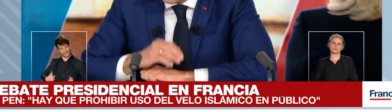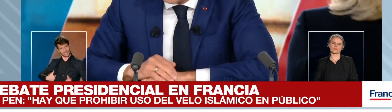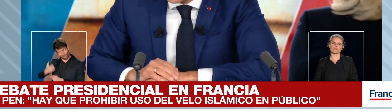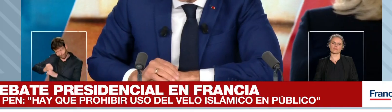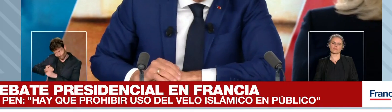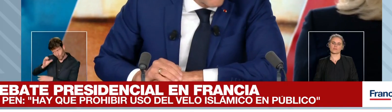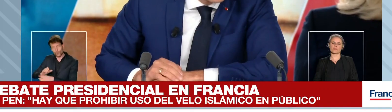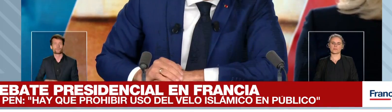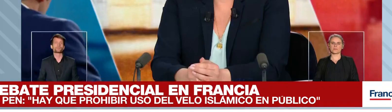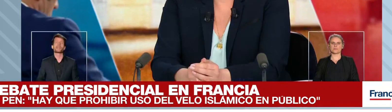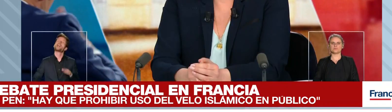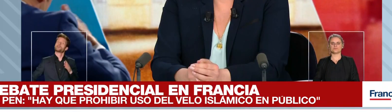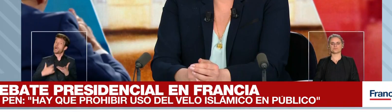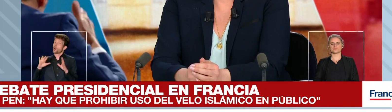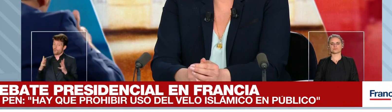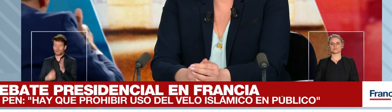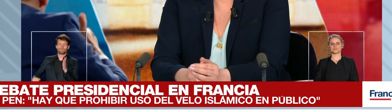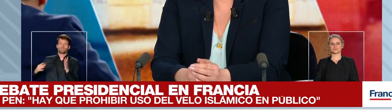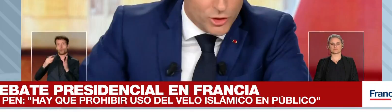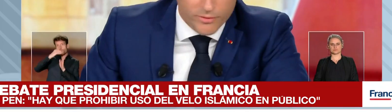ley que usted no votó tampoco,